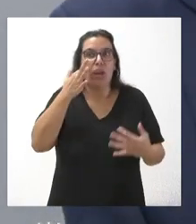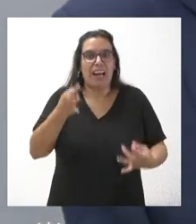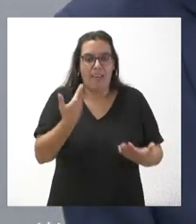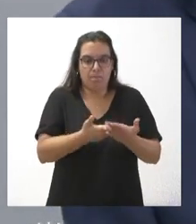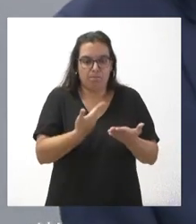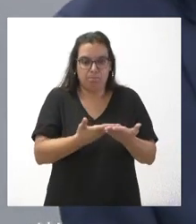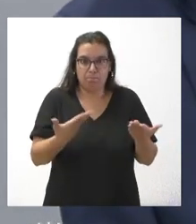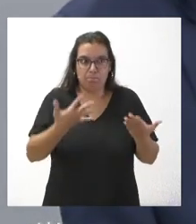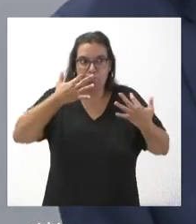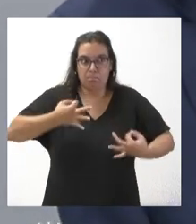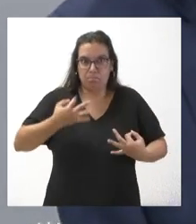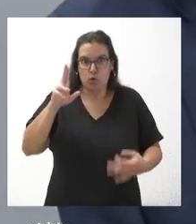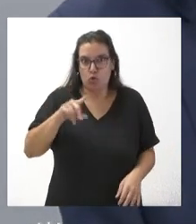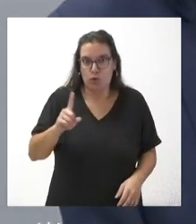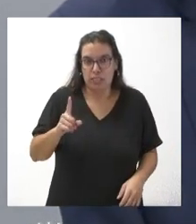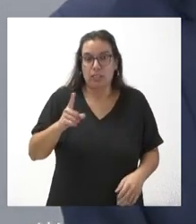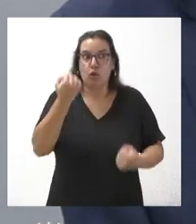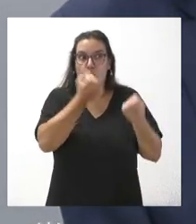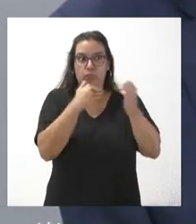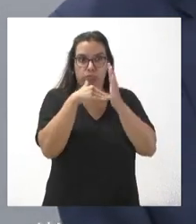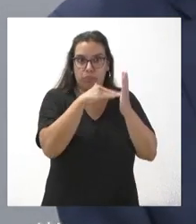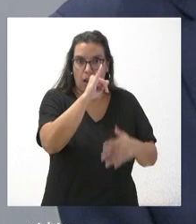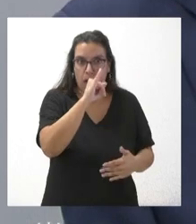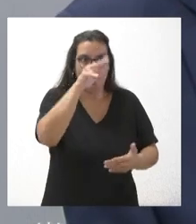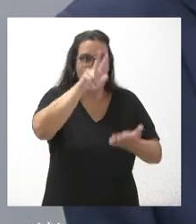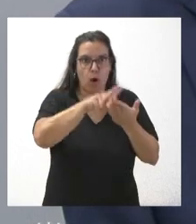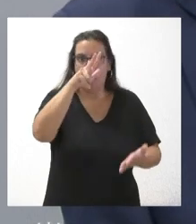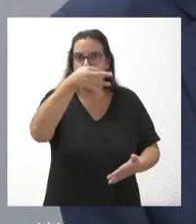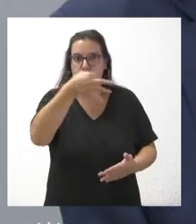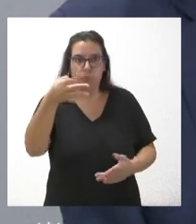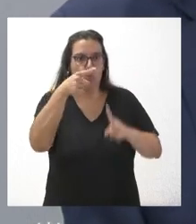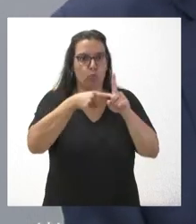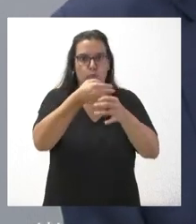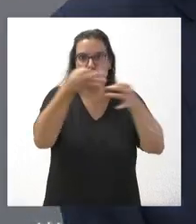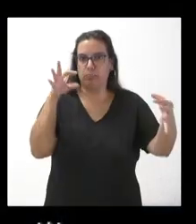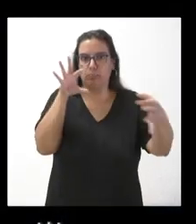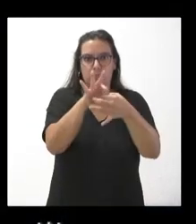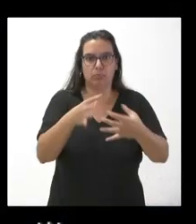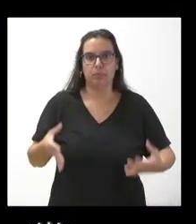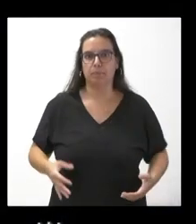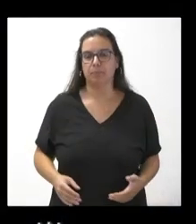hechos ciertos. Los vehículos están homologados para el uso que se les está dando.